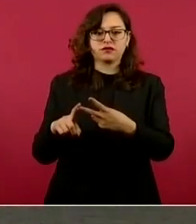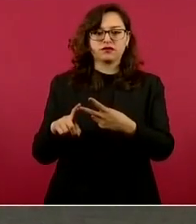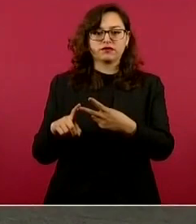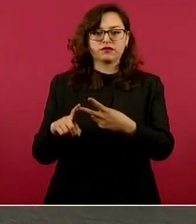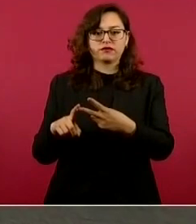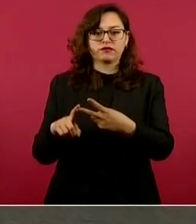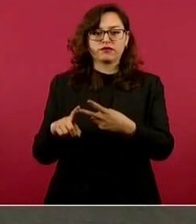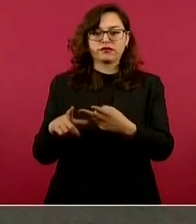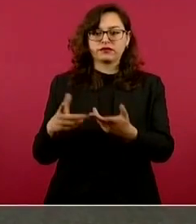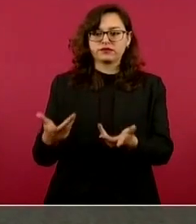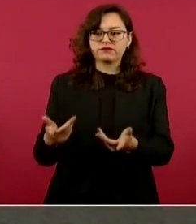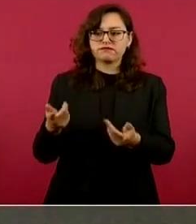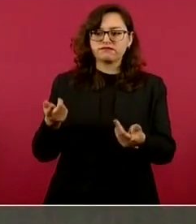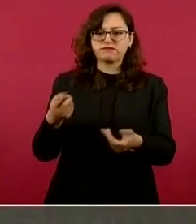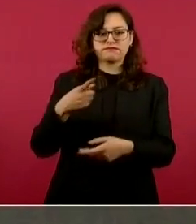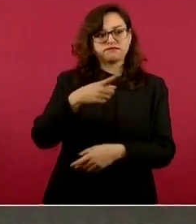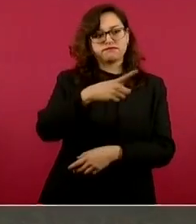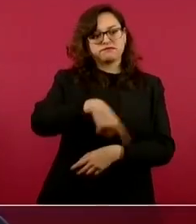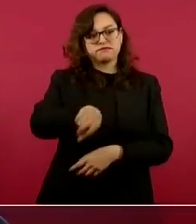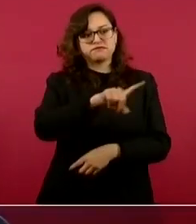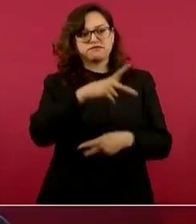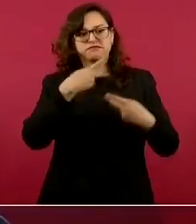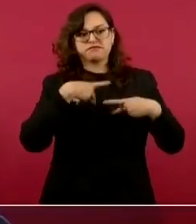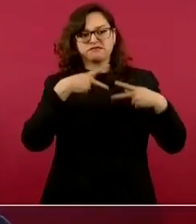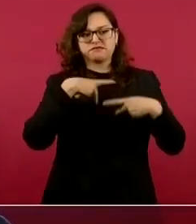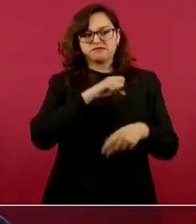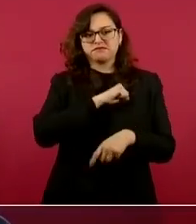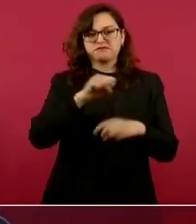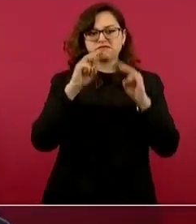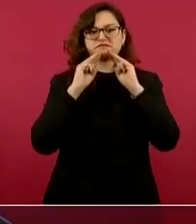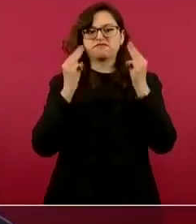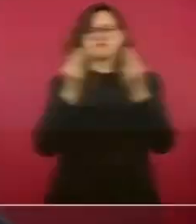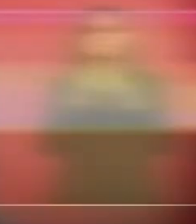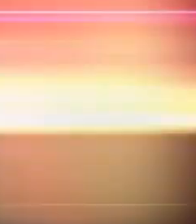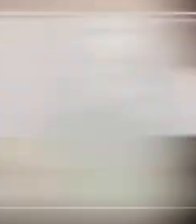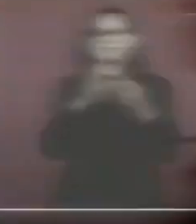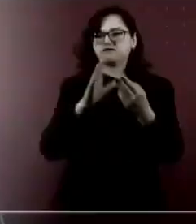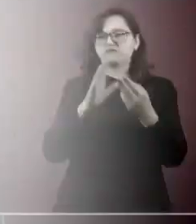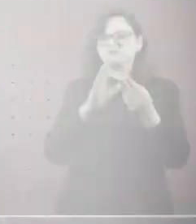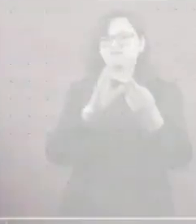y hay asesinatos por eso, y se está trabajando.